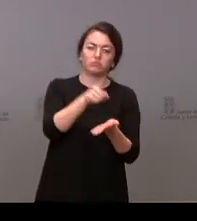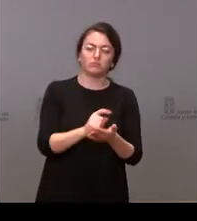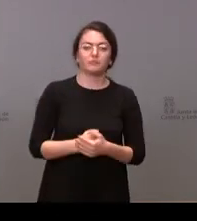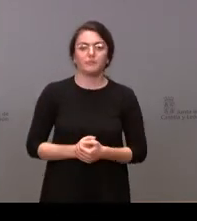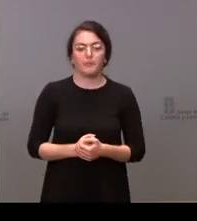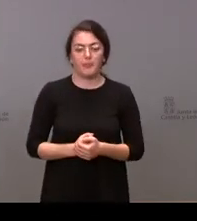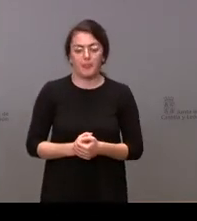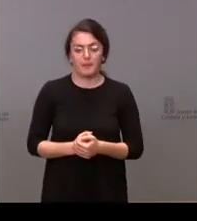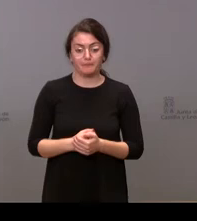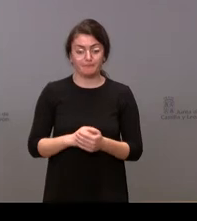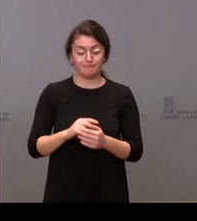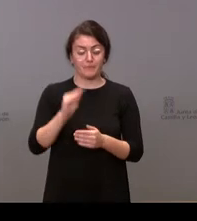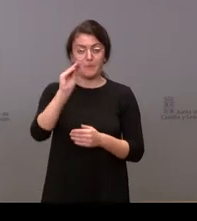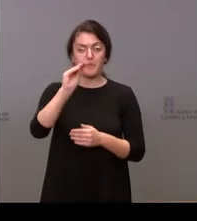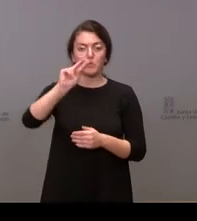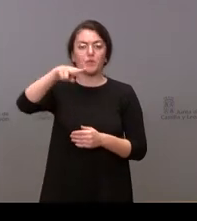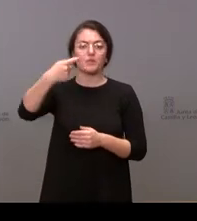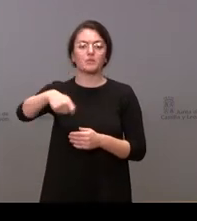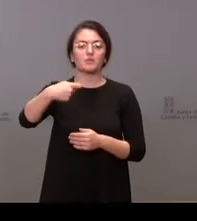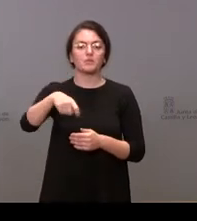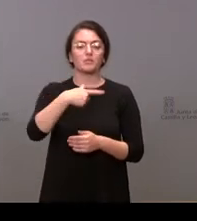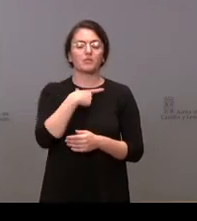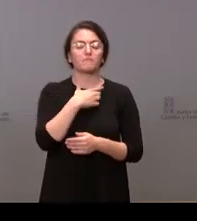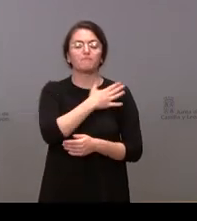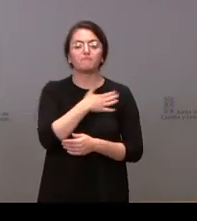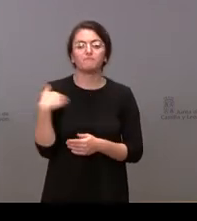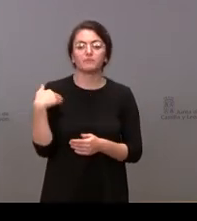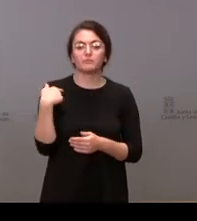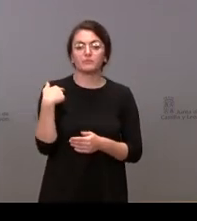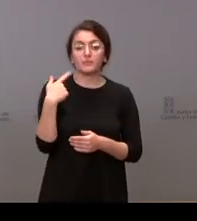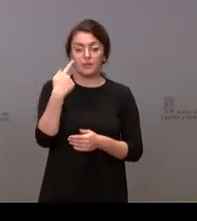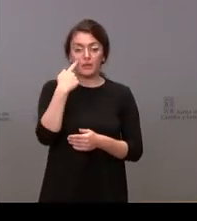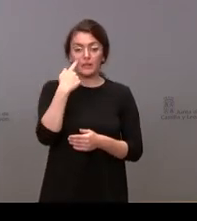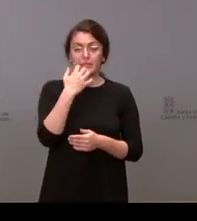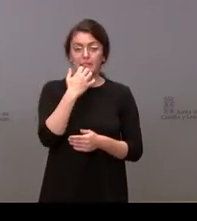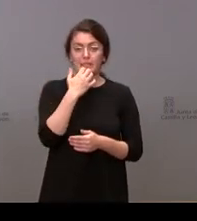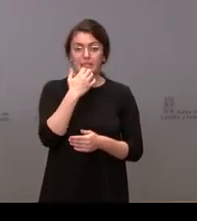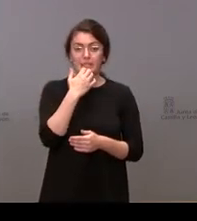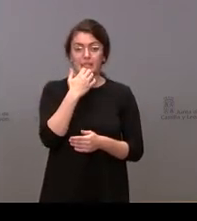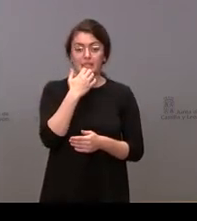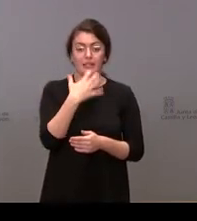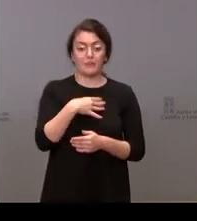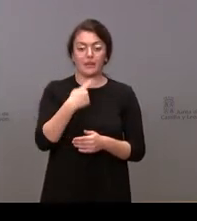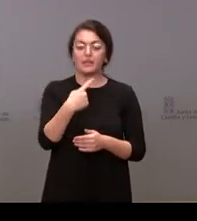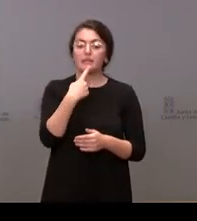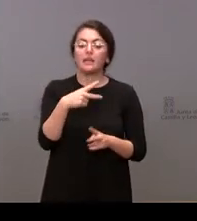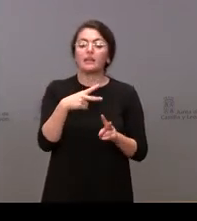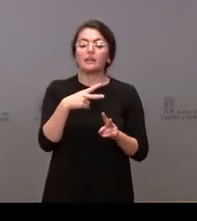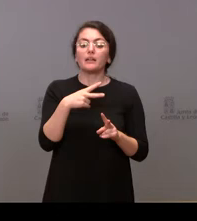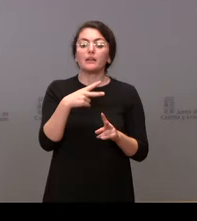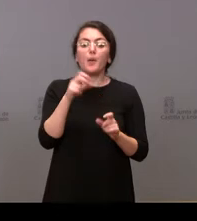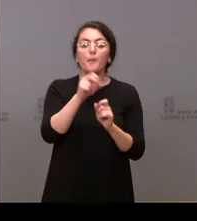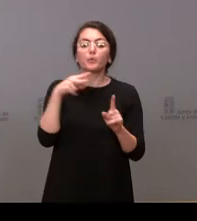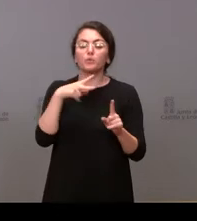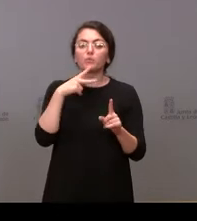Sí, para el vicepresidente me gustaría, si nos podría fijar la posición de la Junta de Castilla y León en torno a la posibilidad de tener que